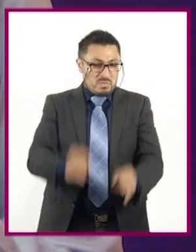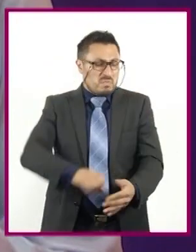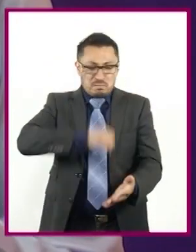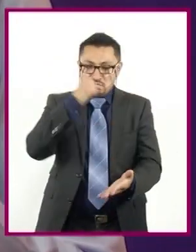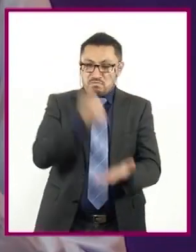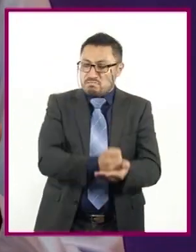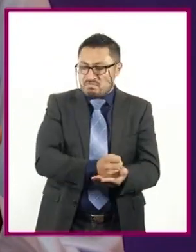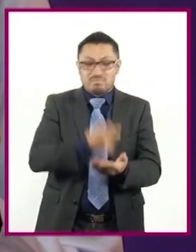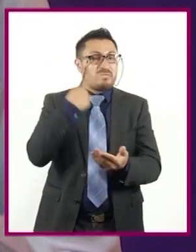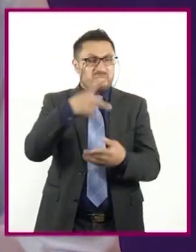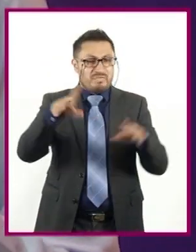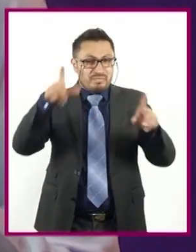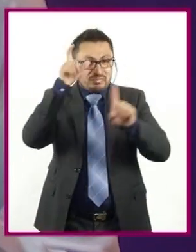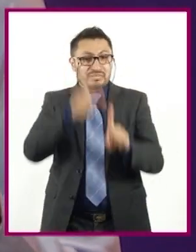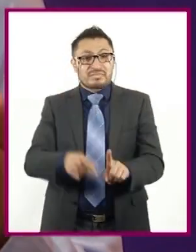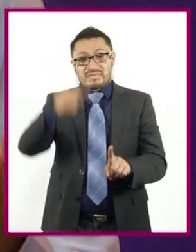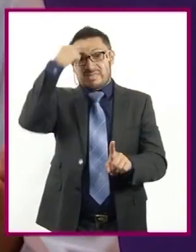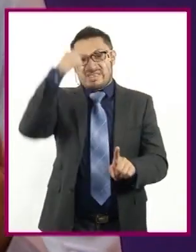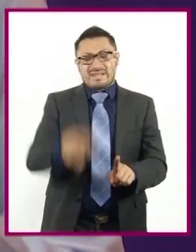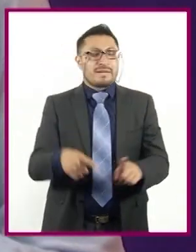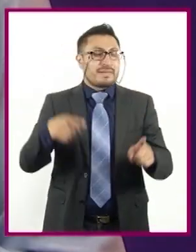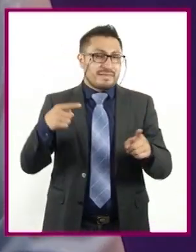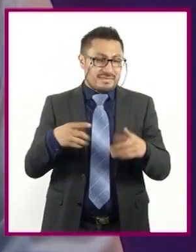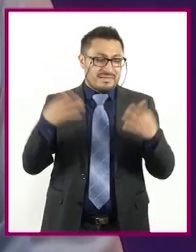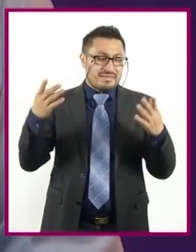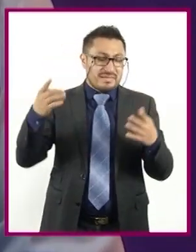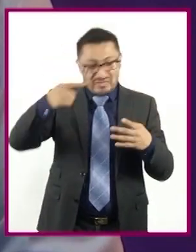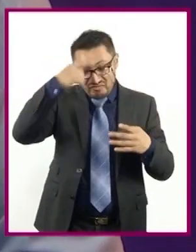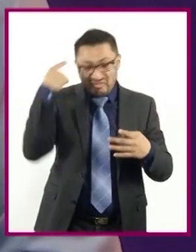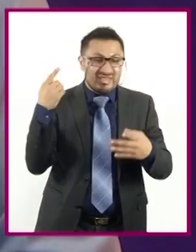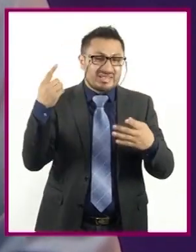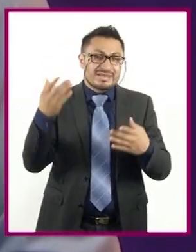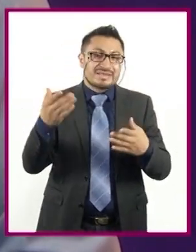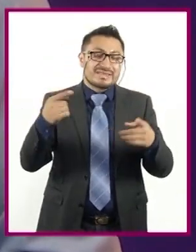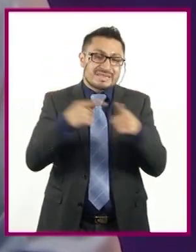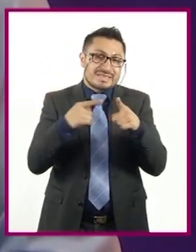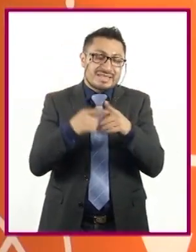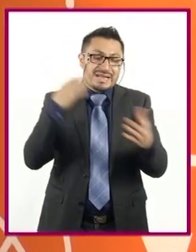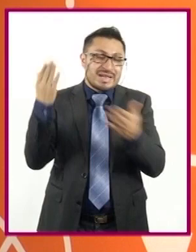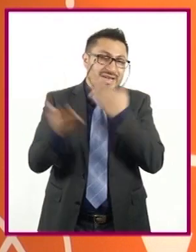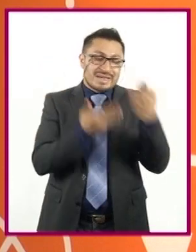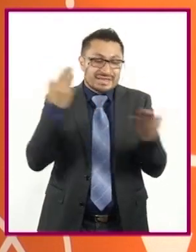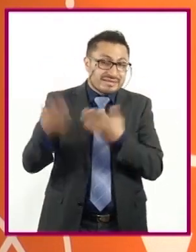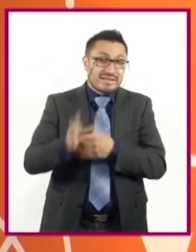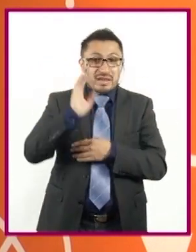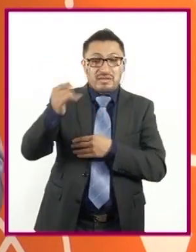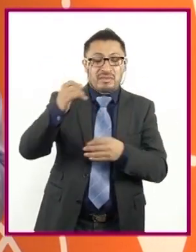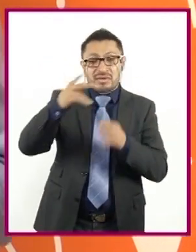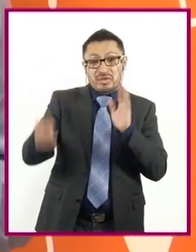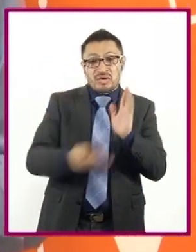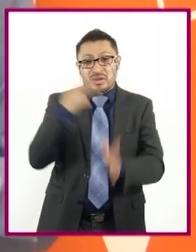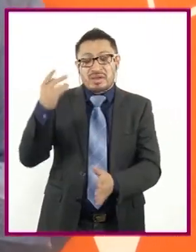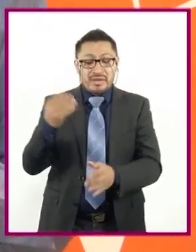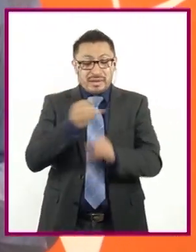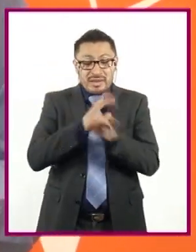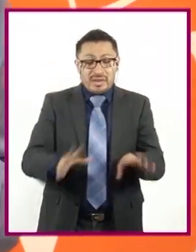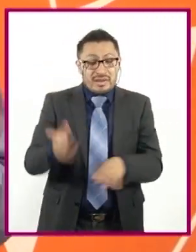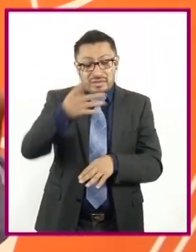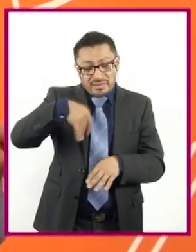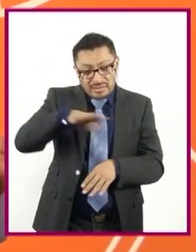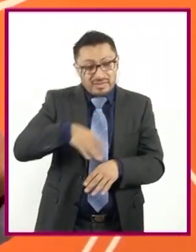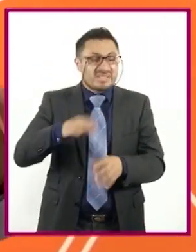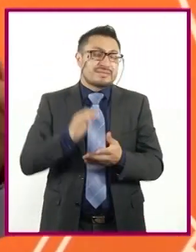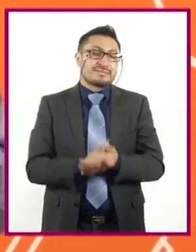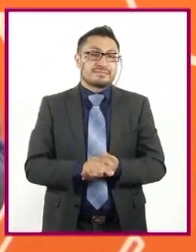para facilitarse la tarea cuando vuelvan a ellas para consultar la información. Alumnas y alumnos, para ahondar aún